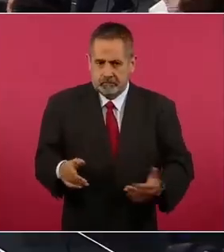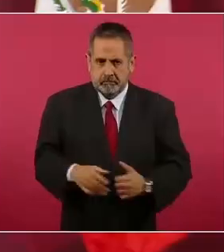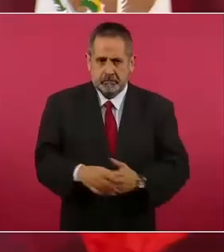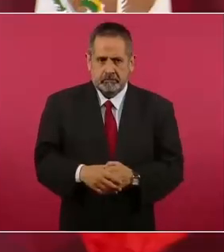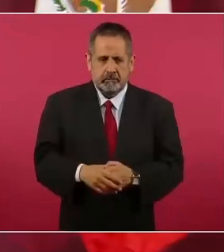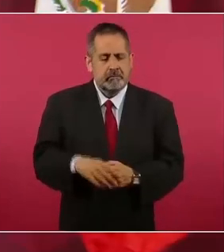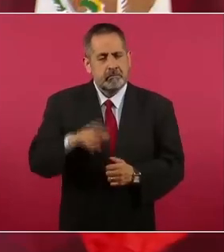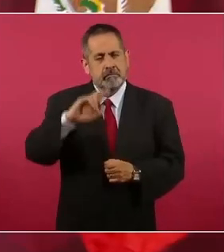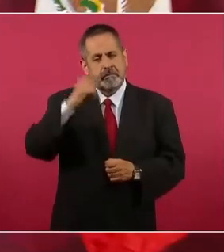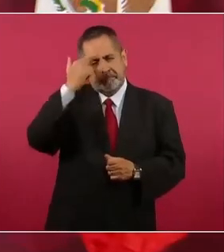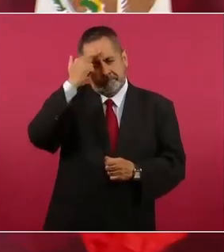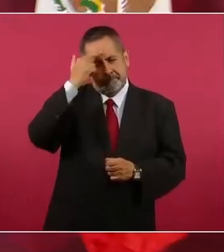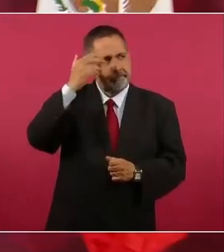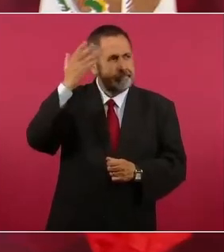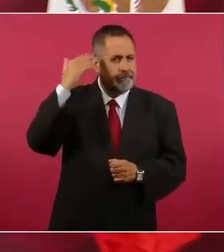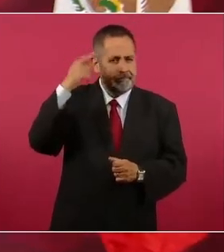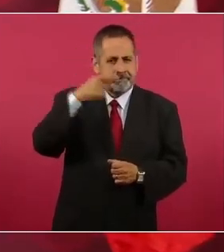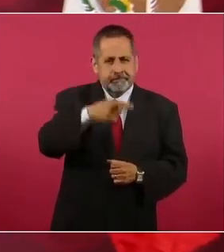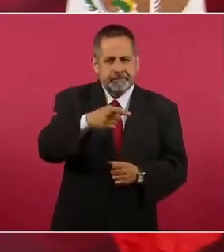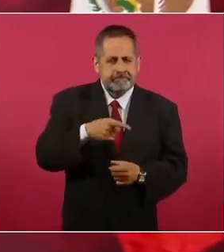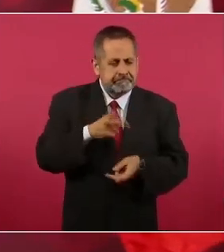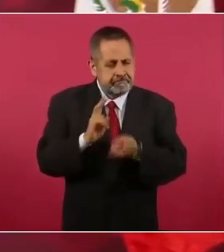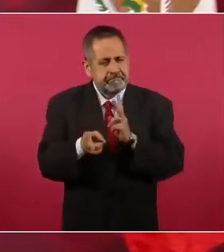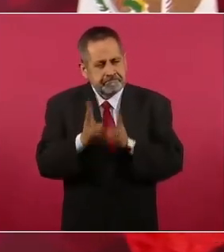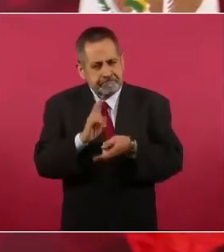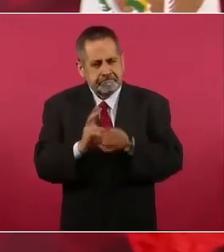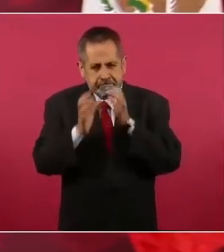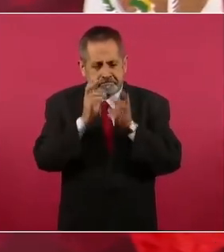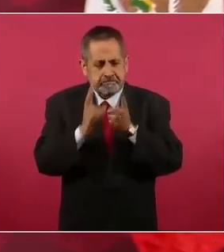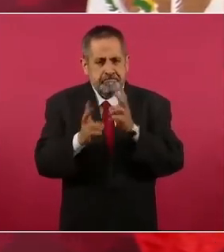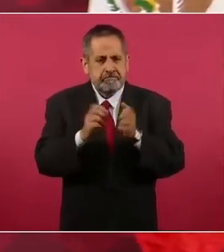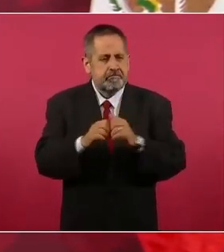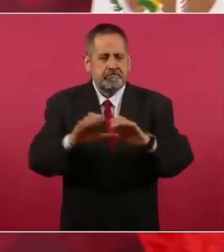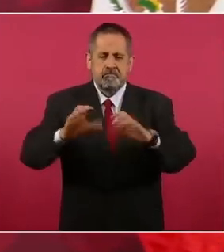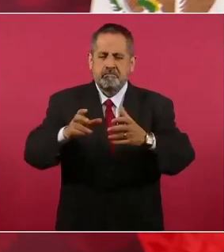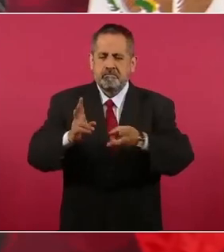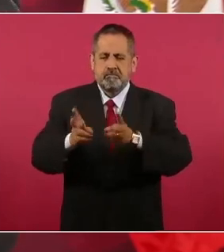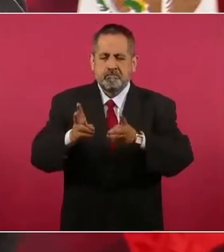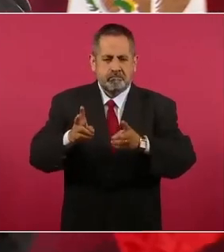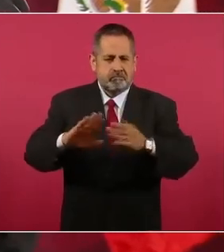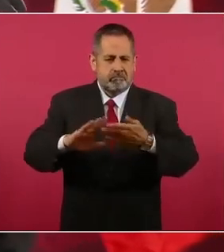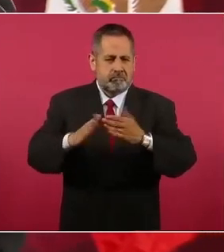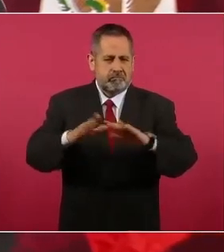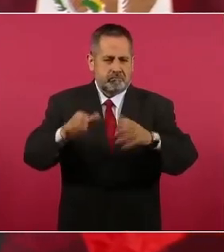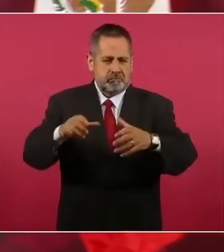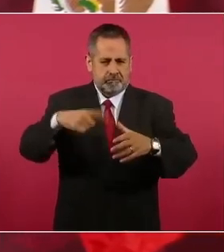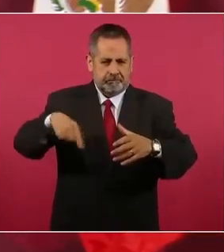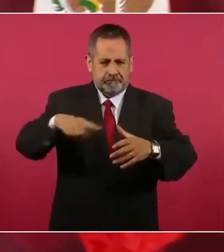Me acuerdo una conversación en una comunidad